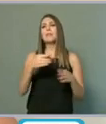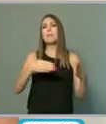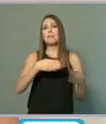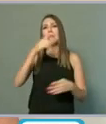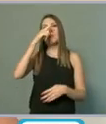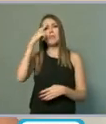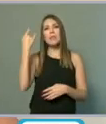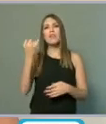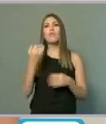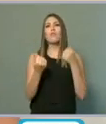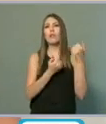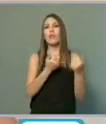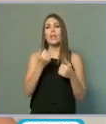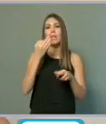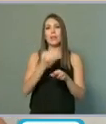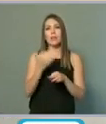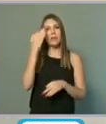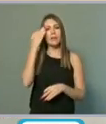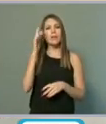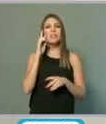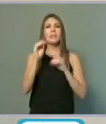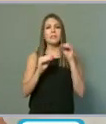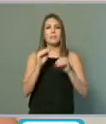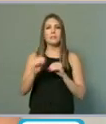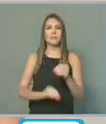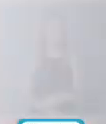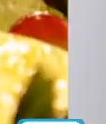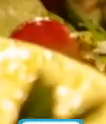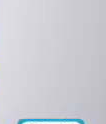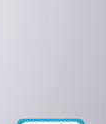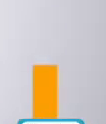así que vamos a ver los ingredientes para preparar esta delicia.